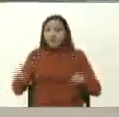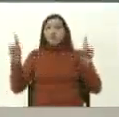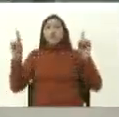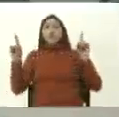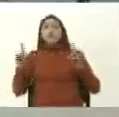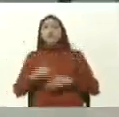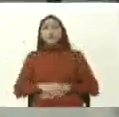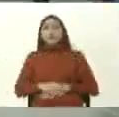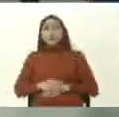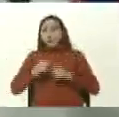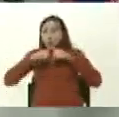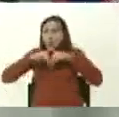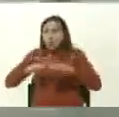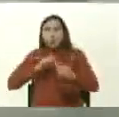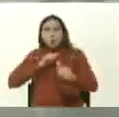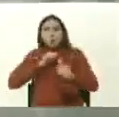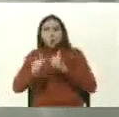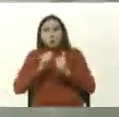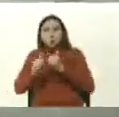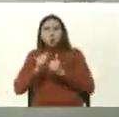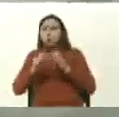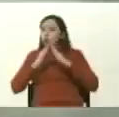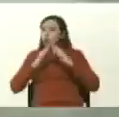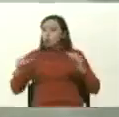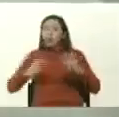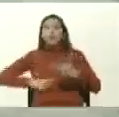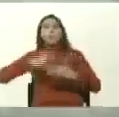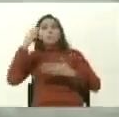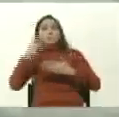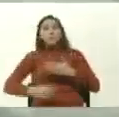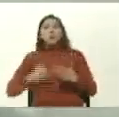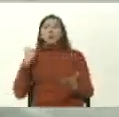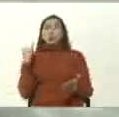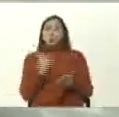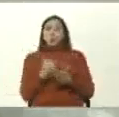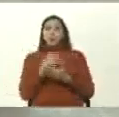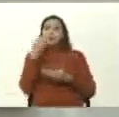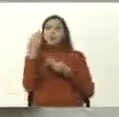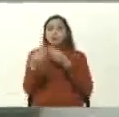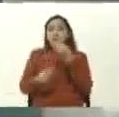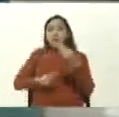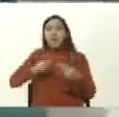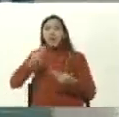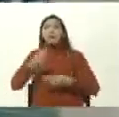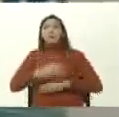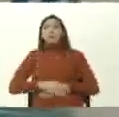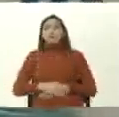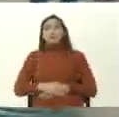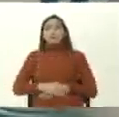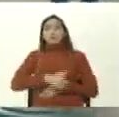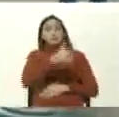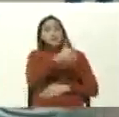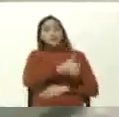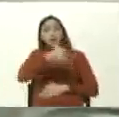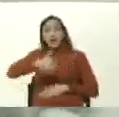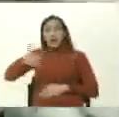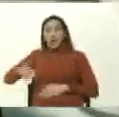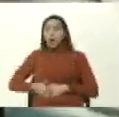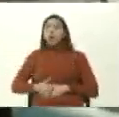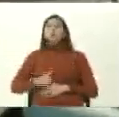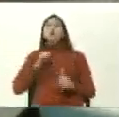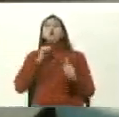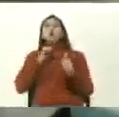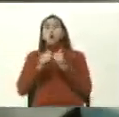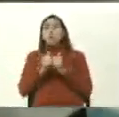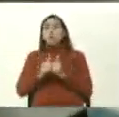captado a través de la masificación deportiva, a través de todas las pruebas biométricas que se hacen y en cada uno de los deportes,